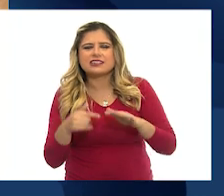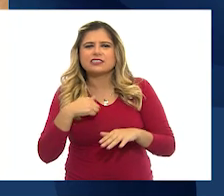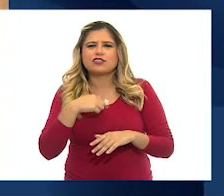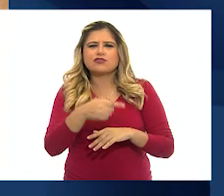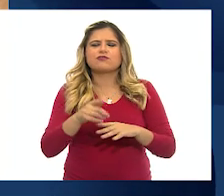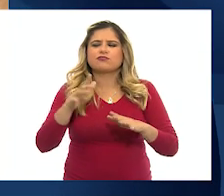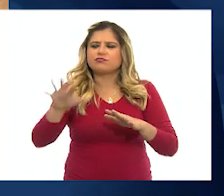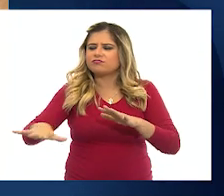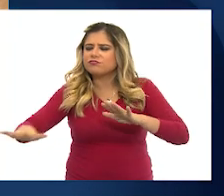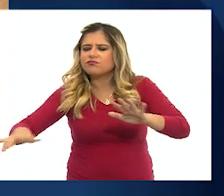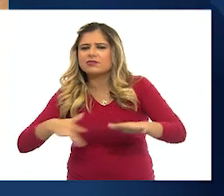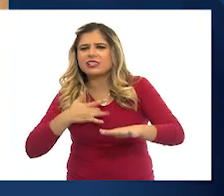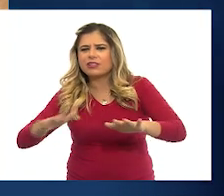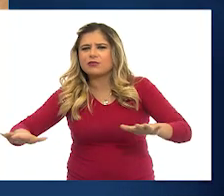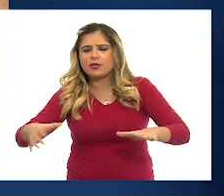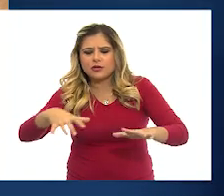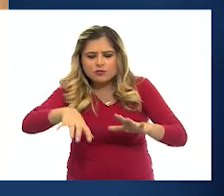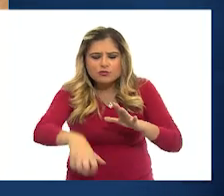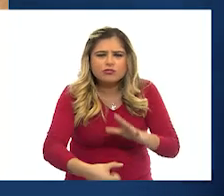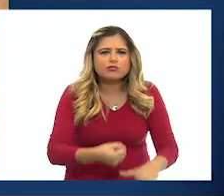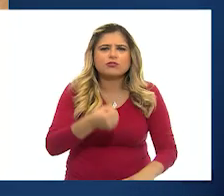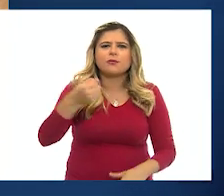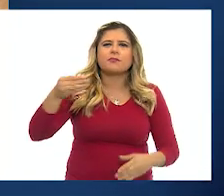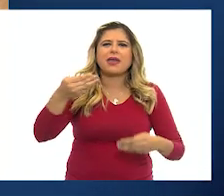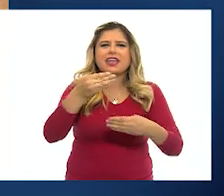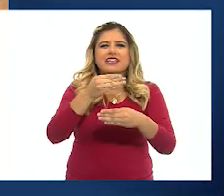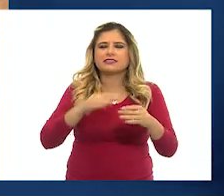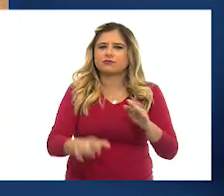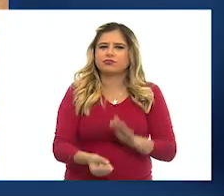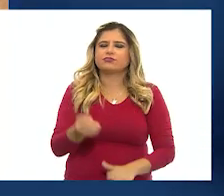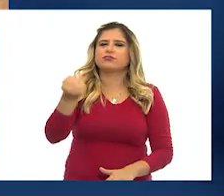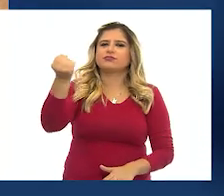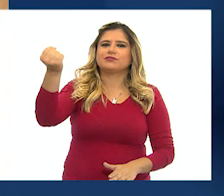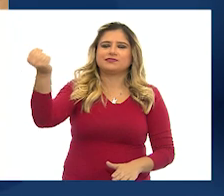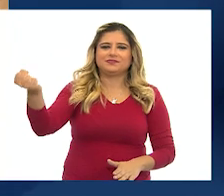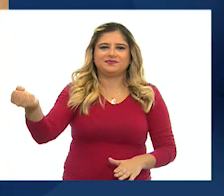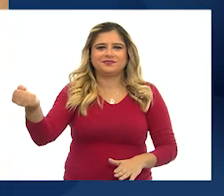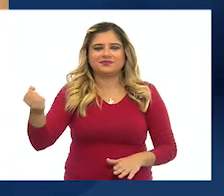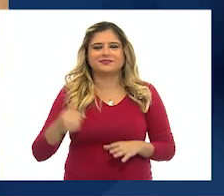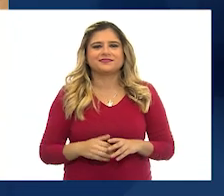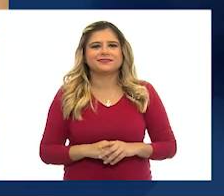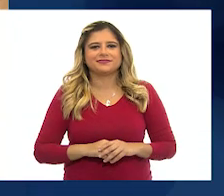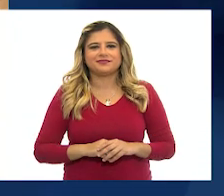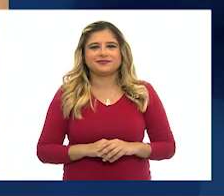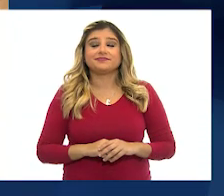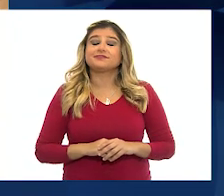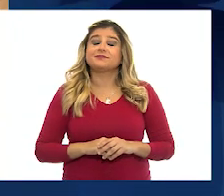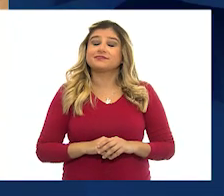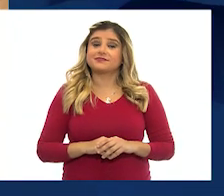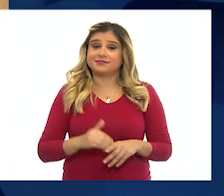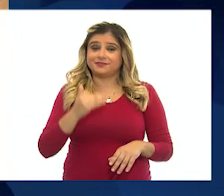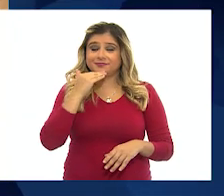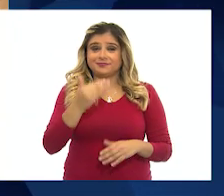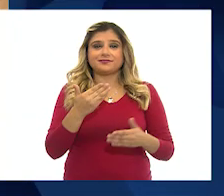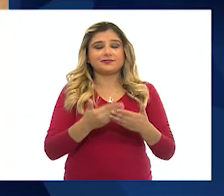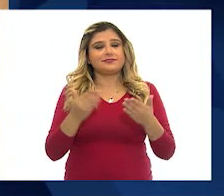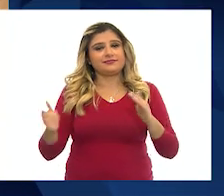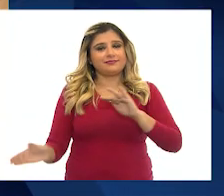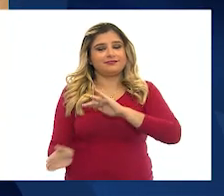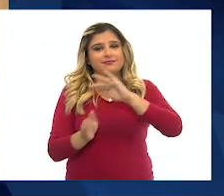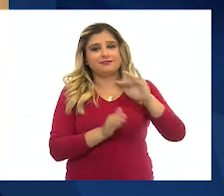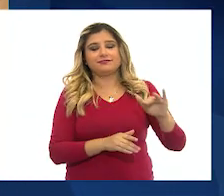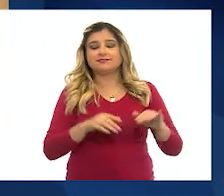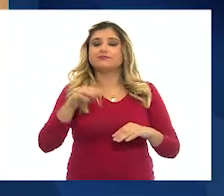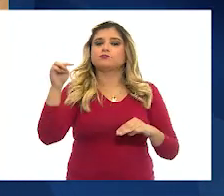mármol y les entrego un pececillo que atrapo en las profundidades submarinas. Muy bien. Y ahora vamos a leer la